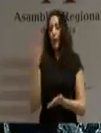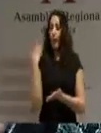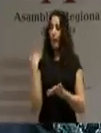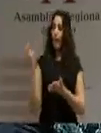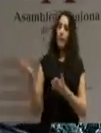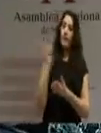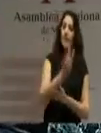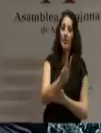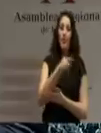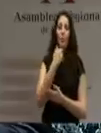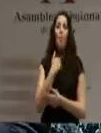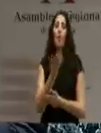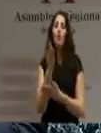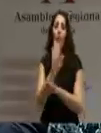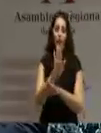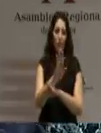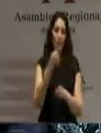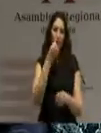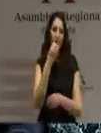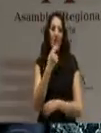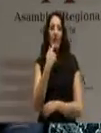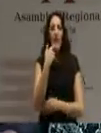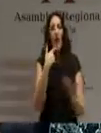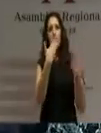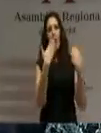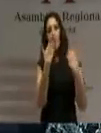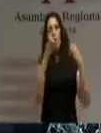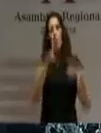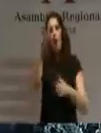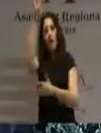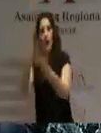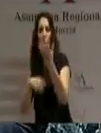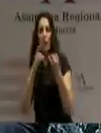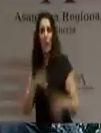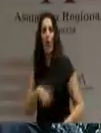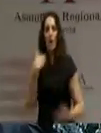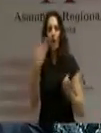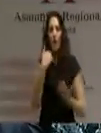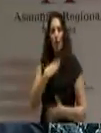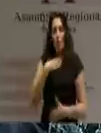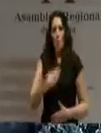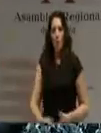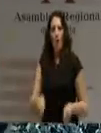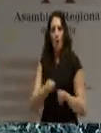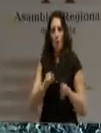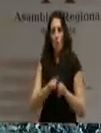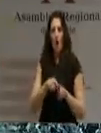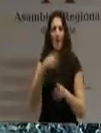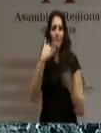un portavoz socialista, que nos iban a tratar igual que a los catalanes, que un murciano con montera sería exactamente